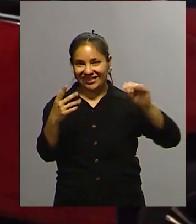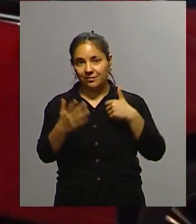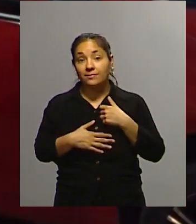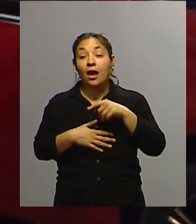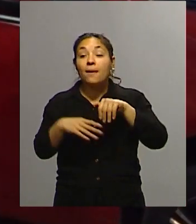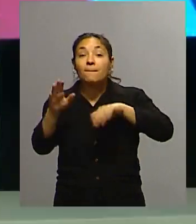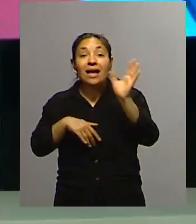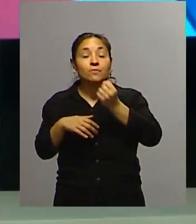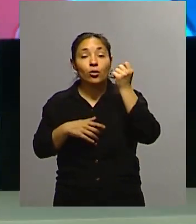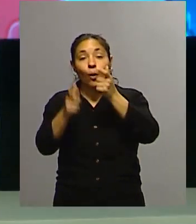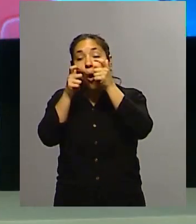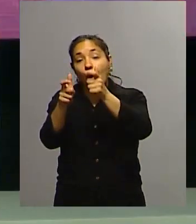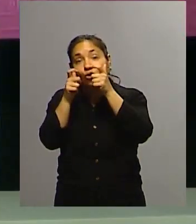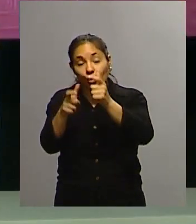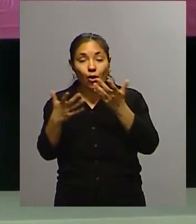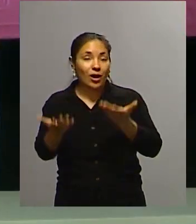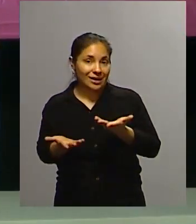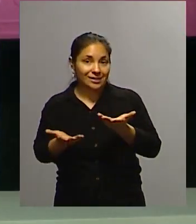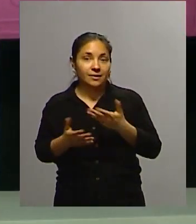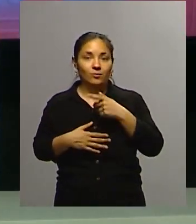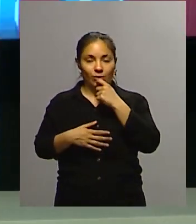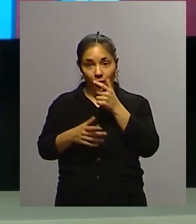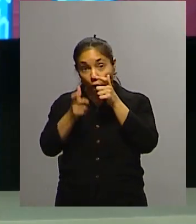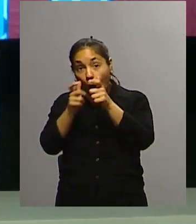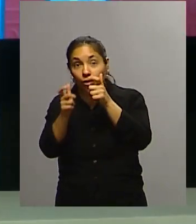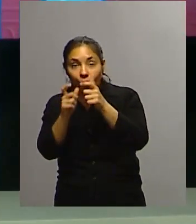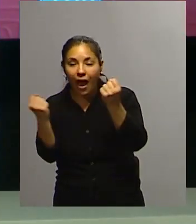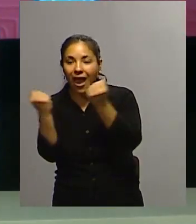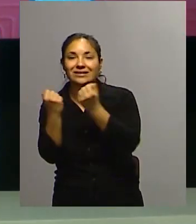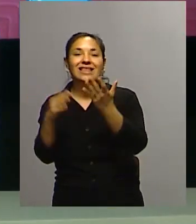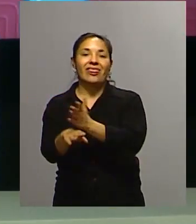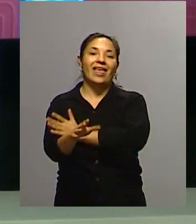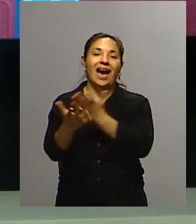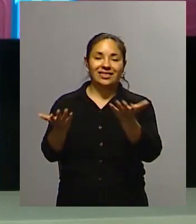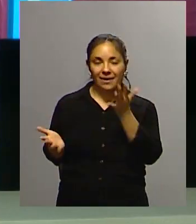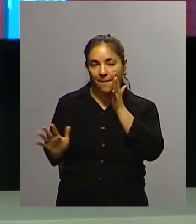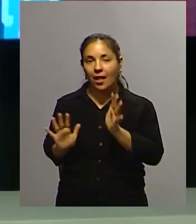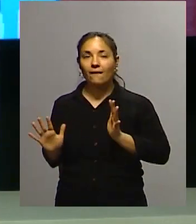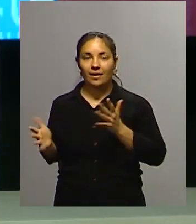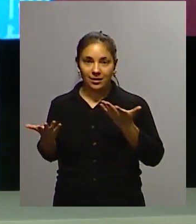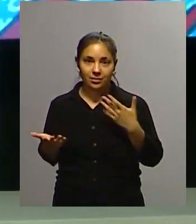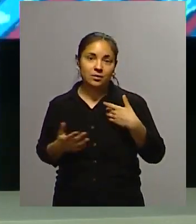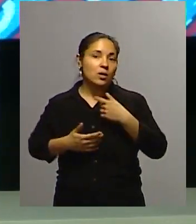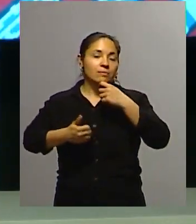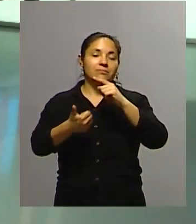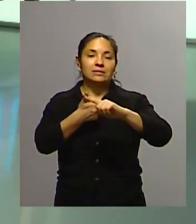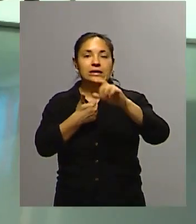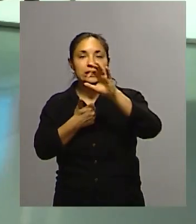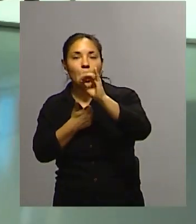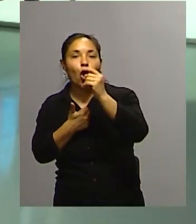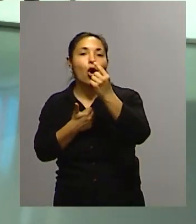que, si hacemos los controles, no hayan accidentes? Sea el rango que sea, 0,1,